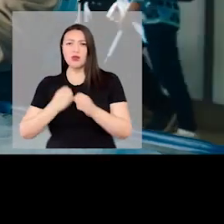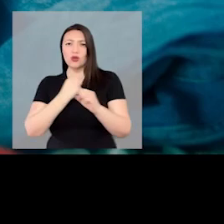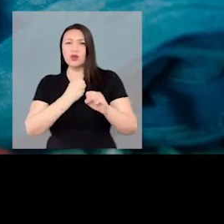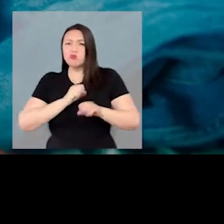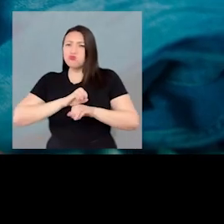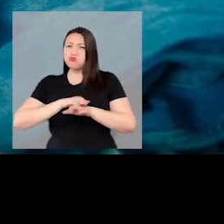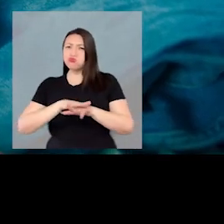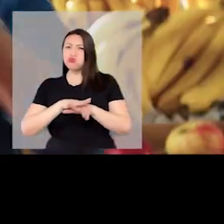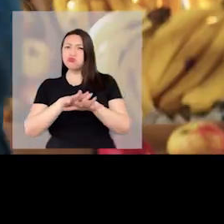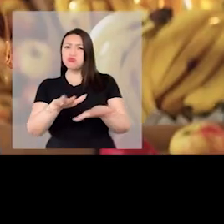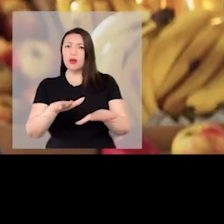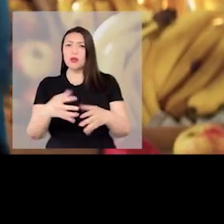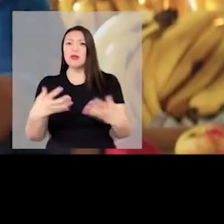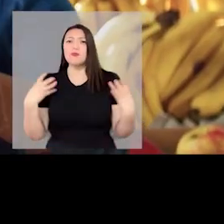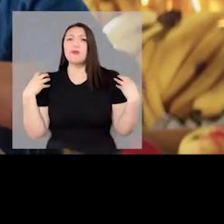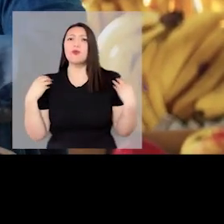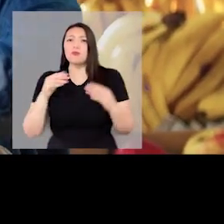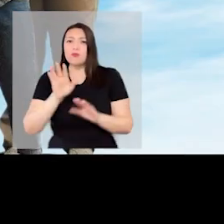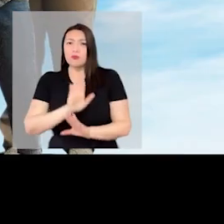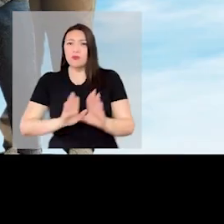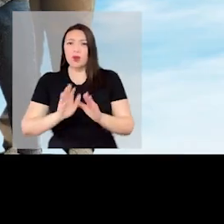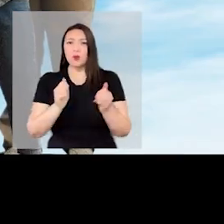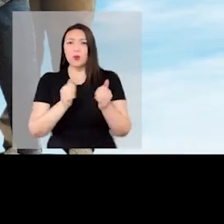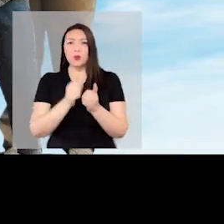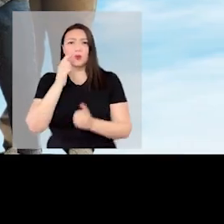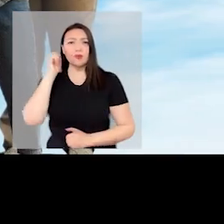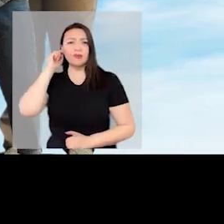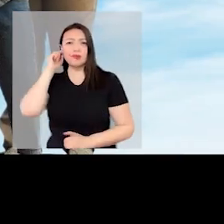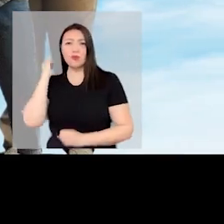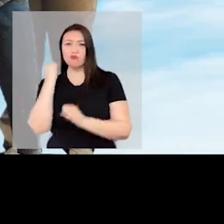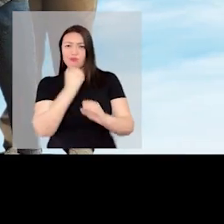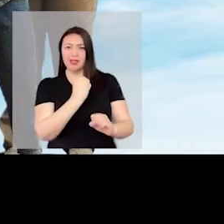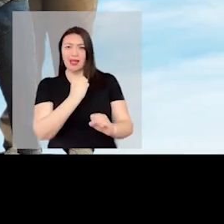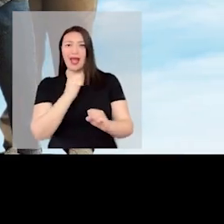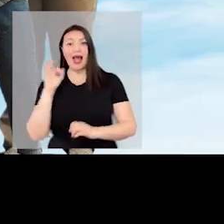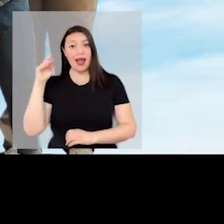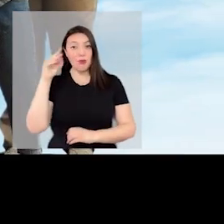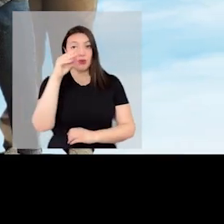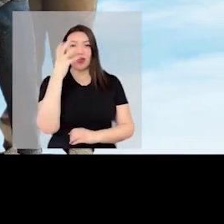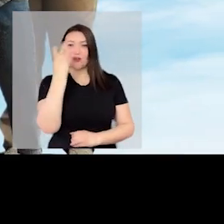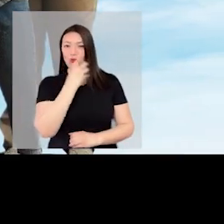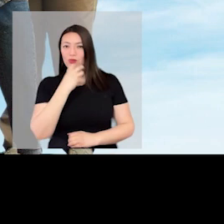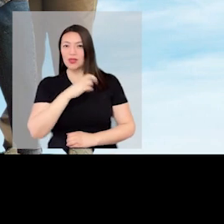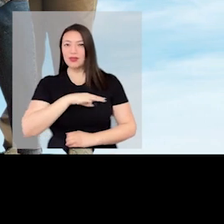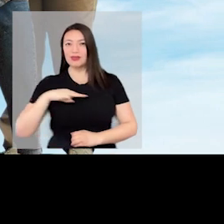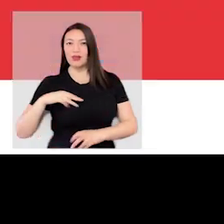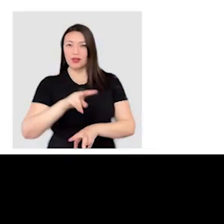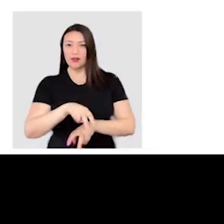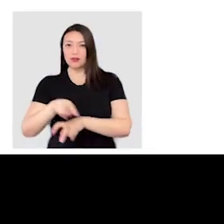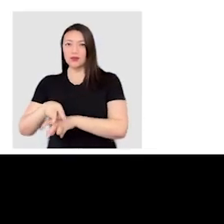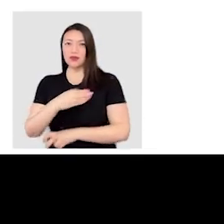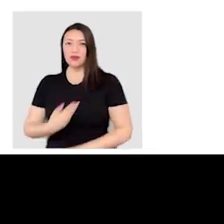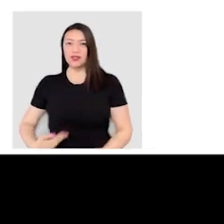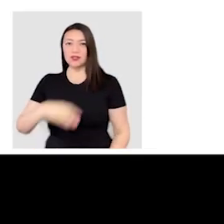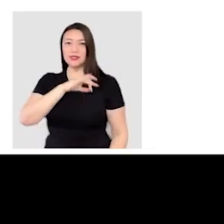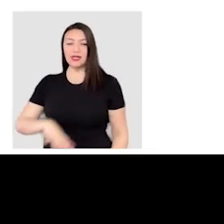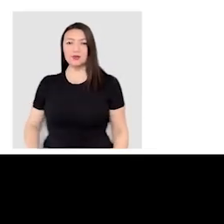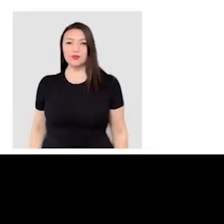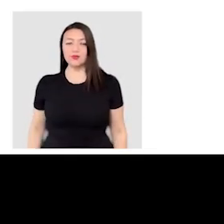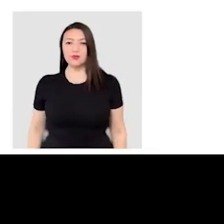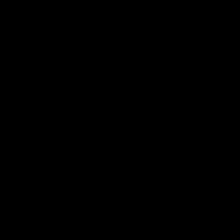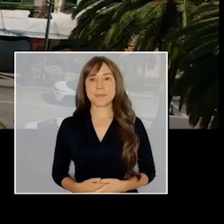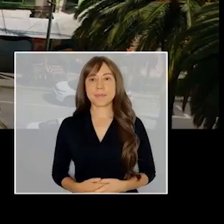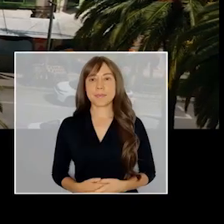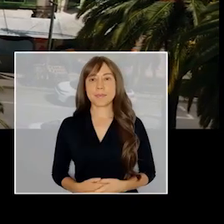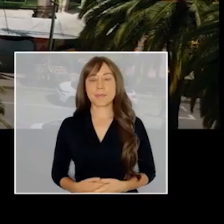grande luchando contra esta plaga. Visión Prevención. Juntas y juntos combatimos a la mosca de la fruta. Ministerio de Agricultura. Gobierno